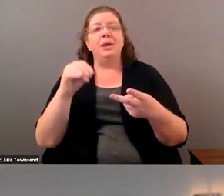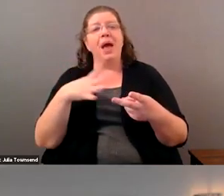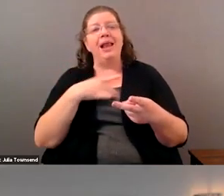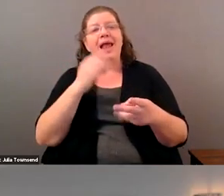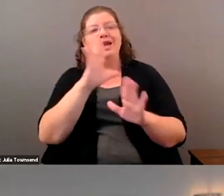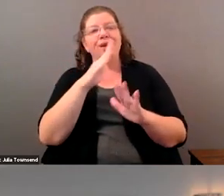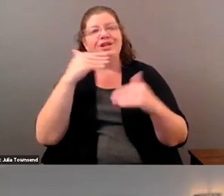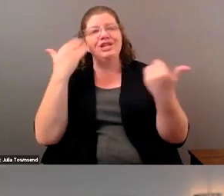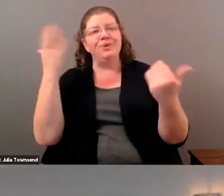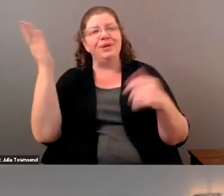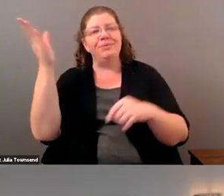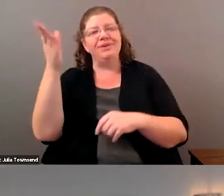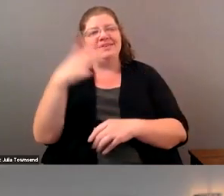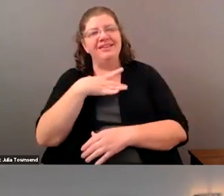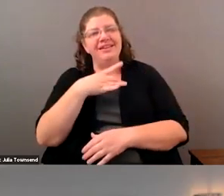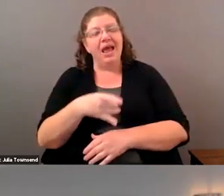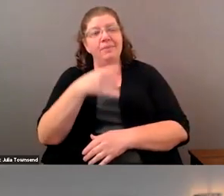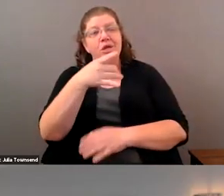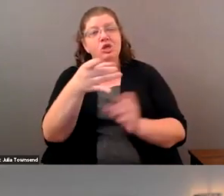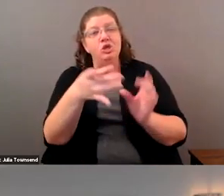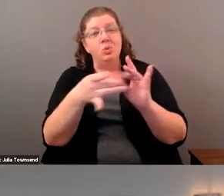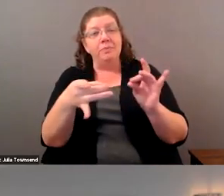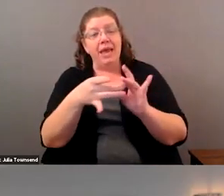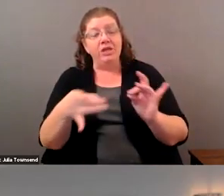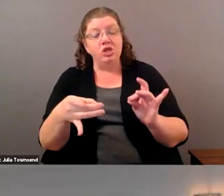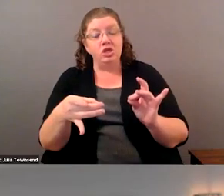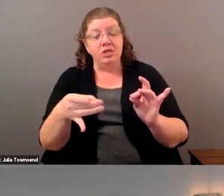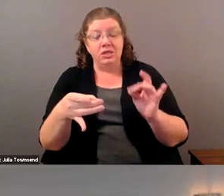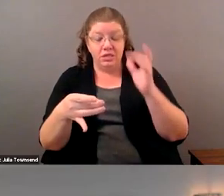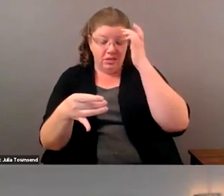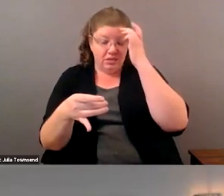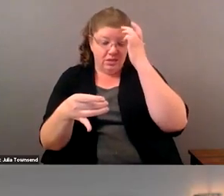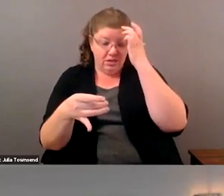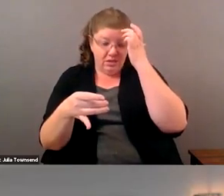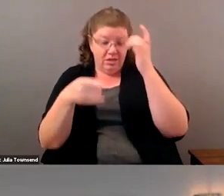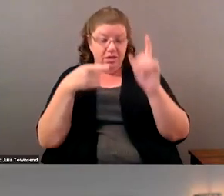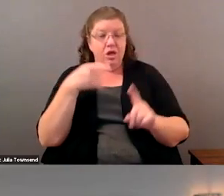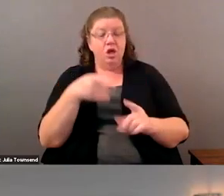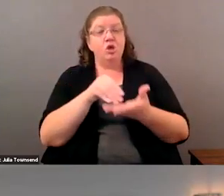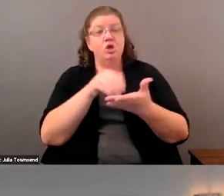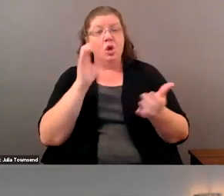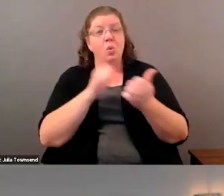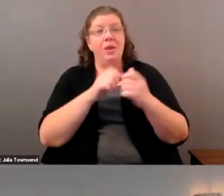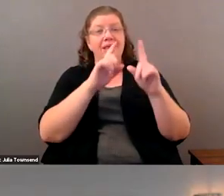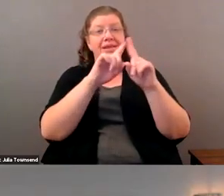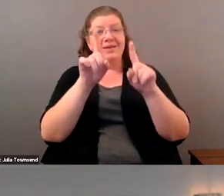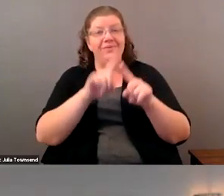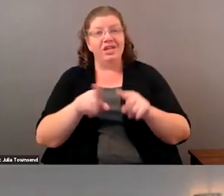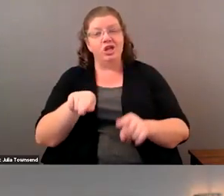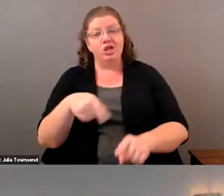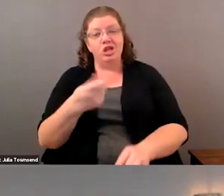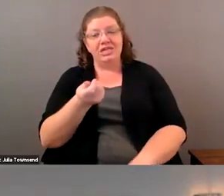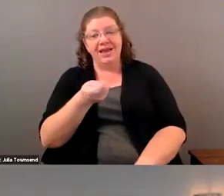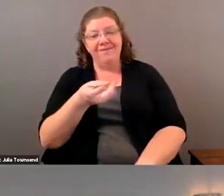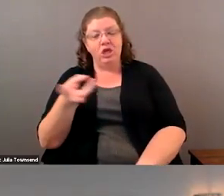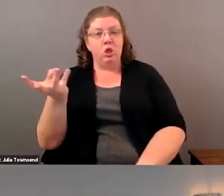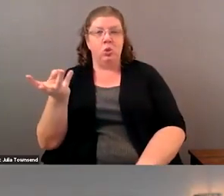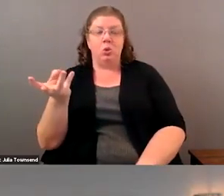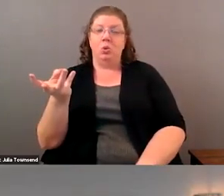escuché y la señora escobedo también quisiera me gustó mucho en su presentación tan animada